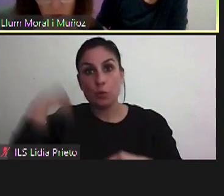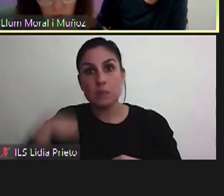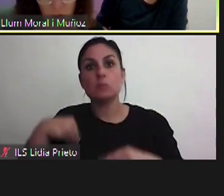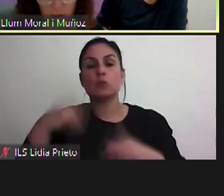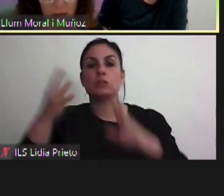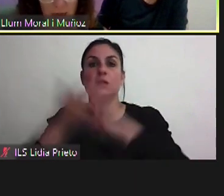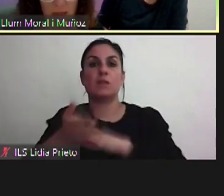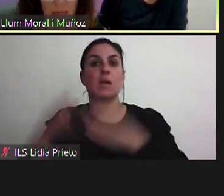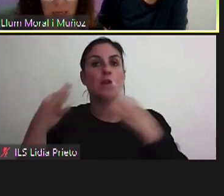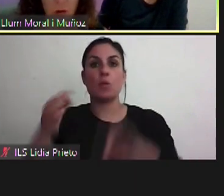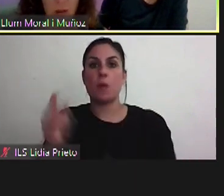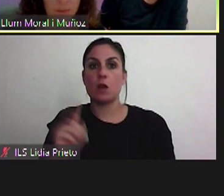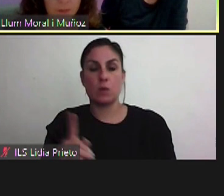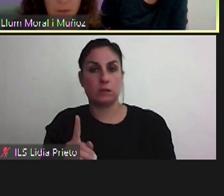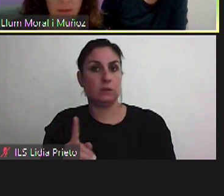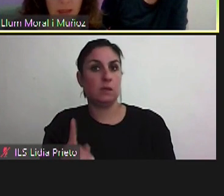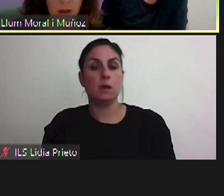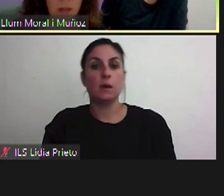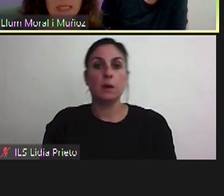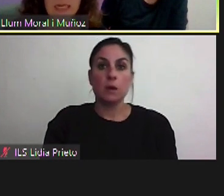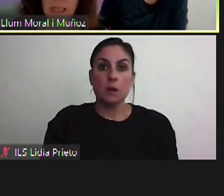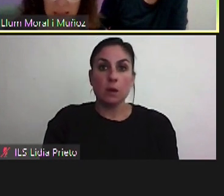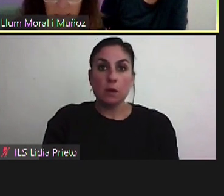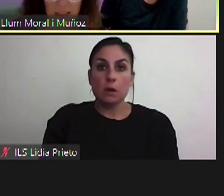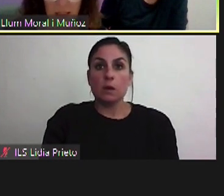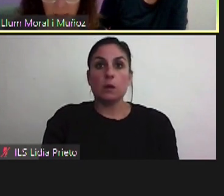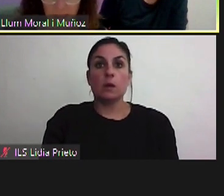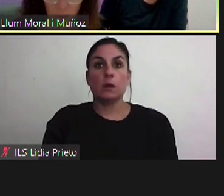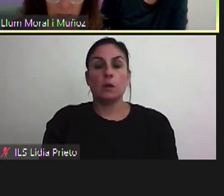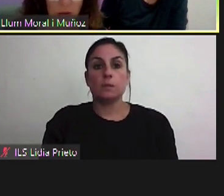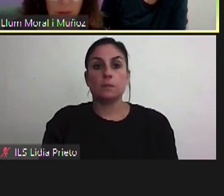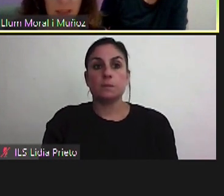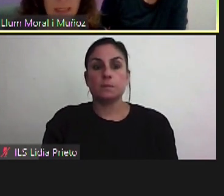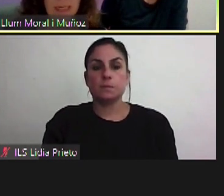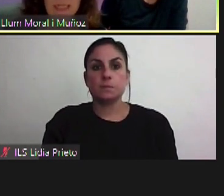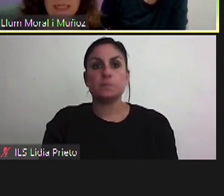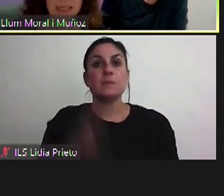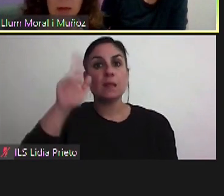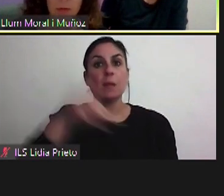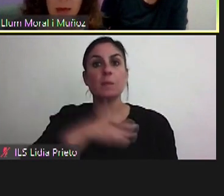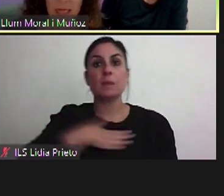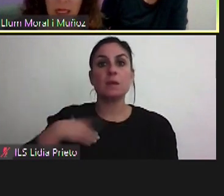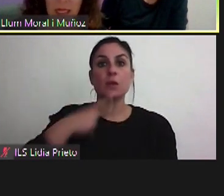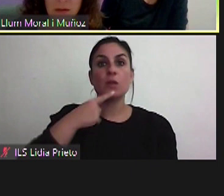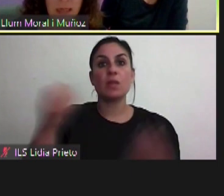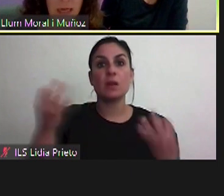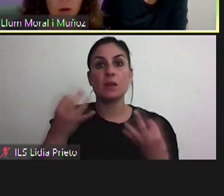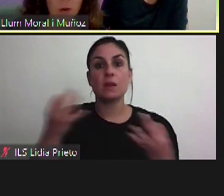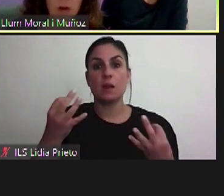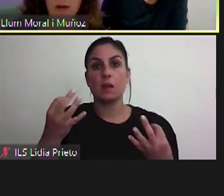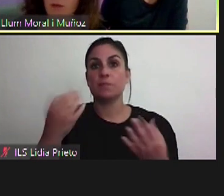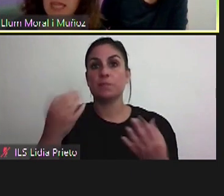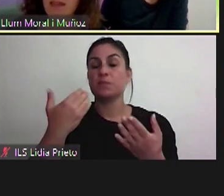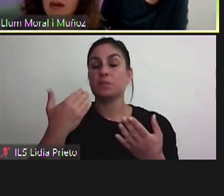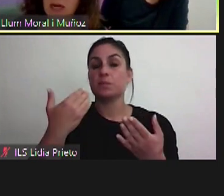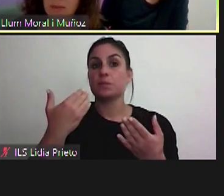una forma o nos ayudará de otra. Entonces, y sí que es cierto, y queríamos decirlo también, que sí que existe una evidencia en